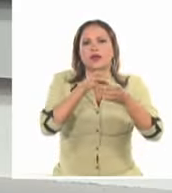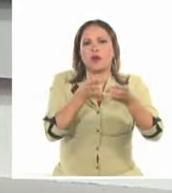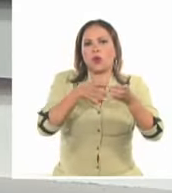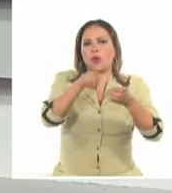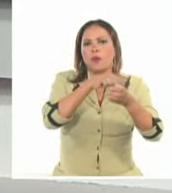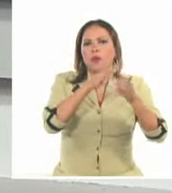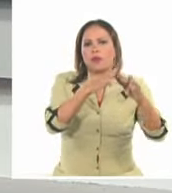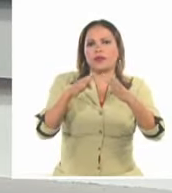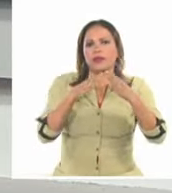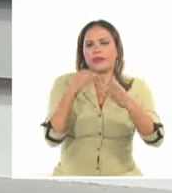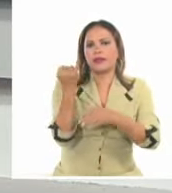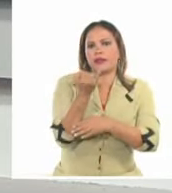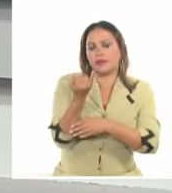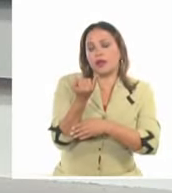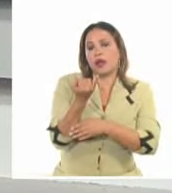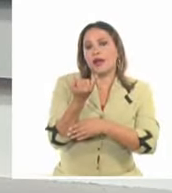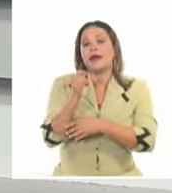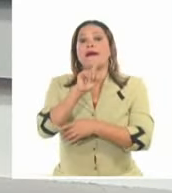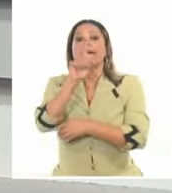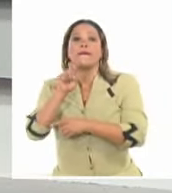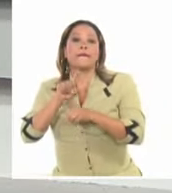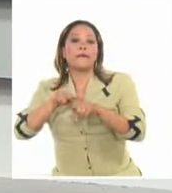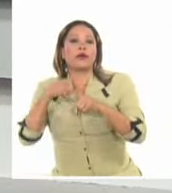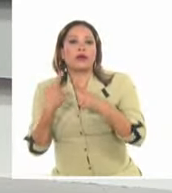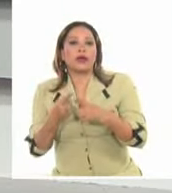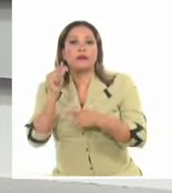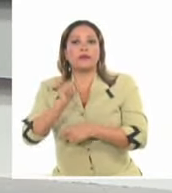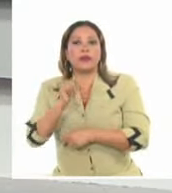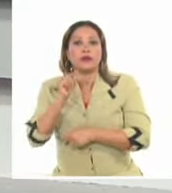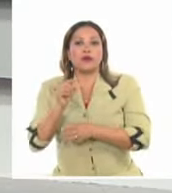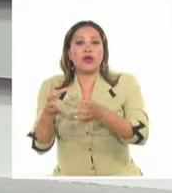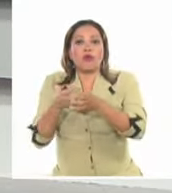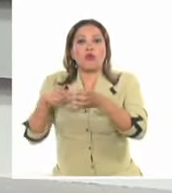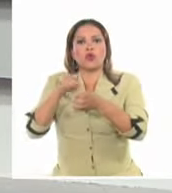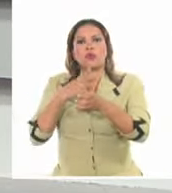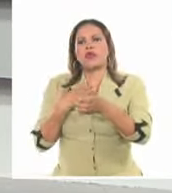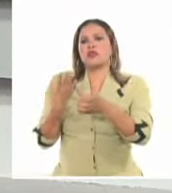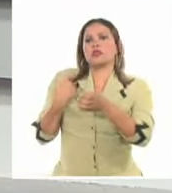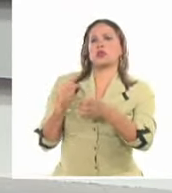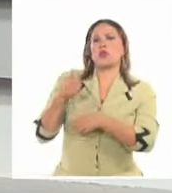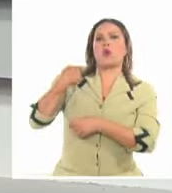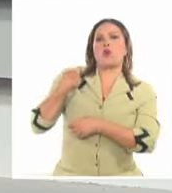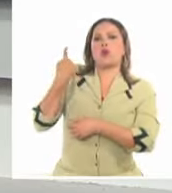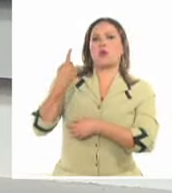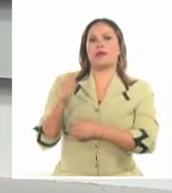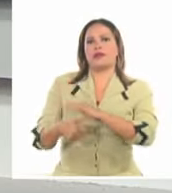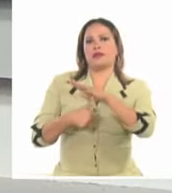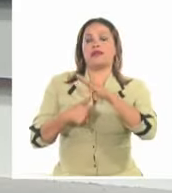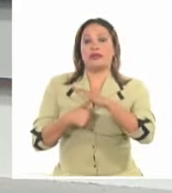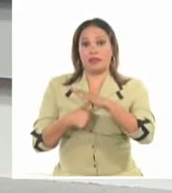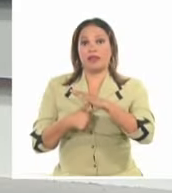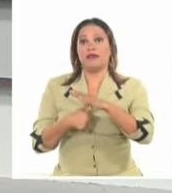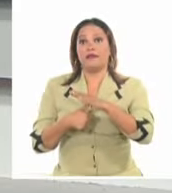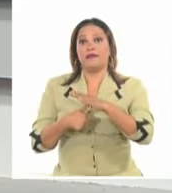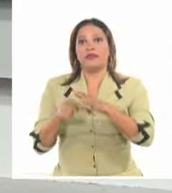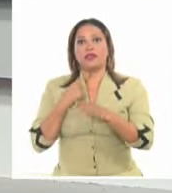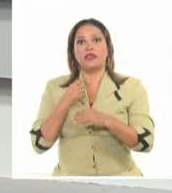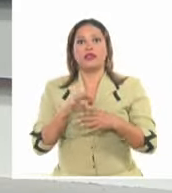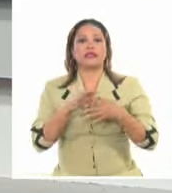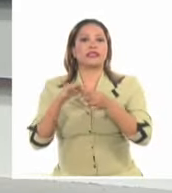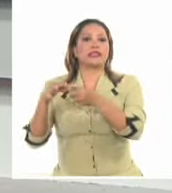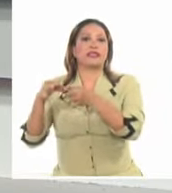qué alguien en una plaza de Caracas con un poco de gente aupándolo dice yo soy el presidente y adquiere una legitimidad